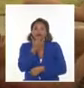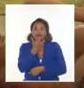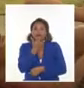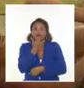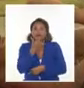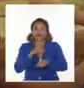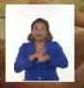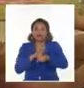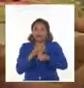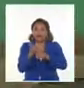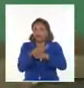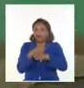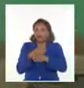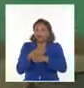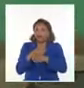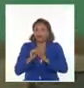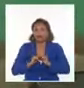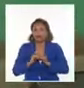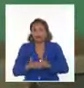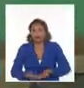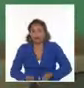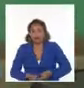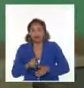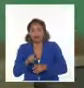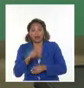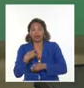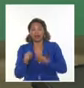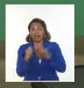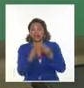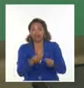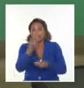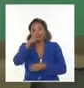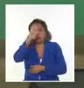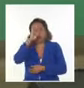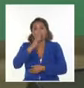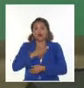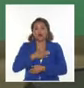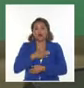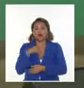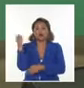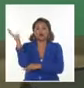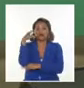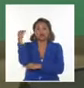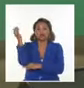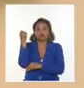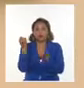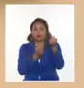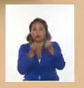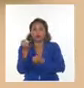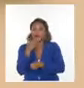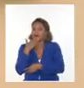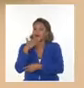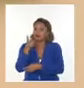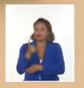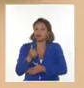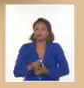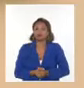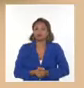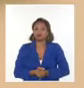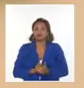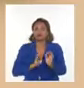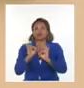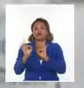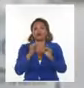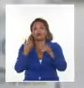la parotides, y trajimos al país una ambulancia de altas prestaciones. La conservación de